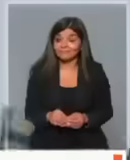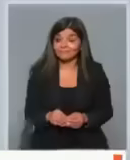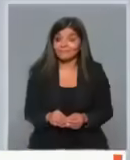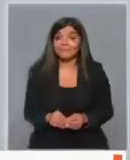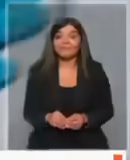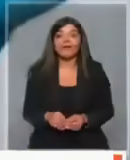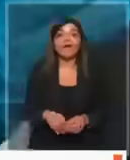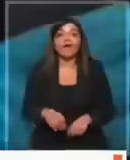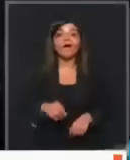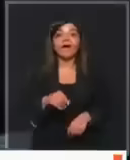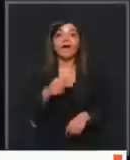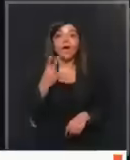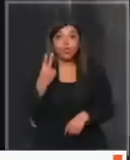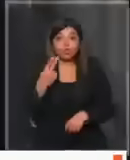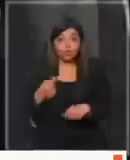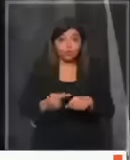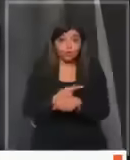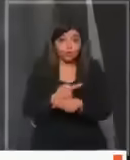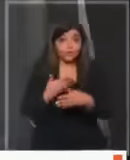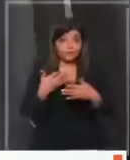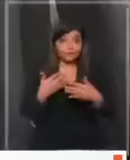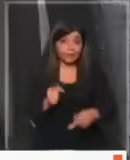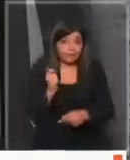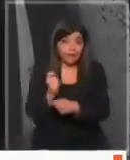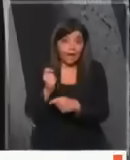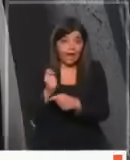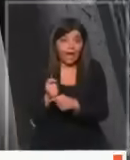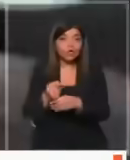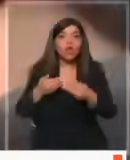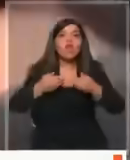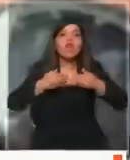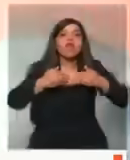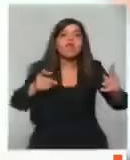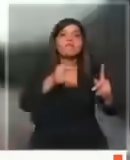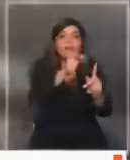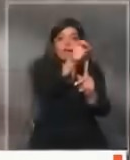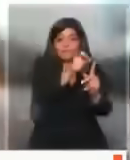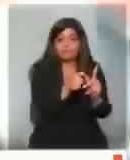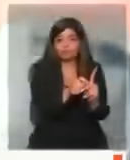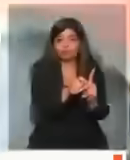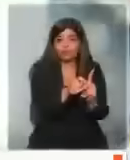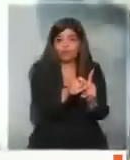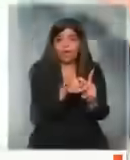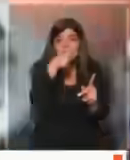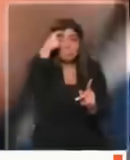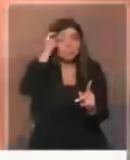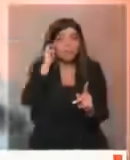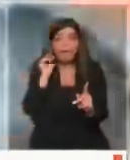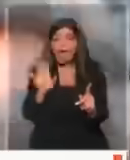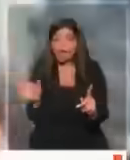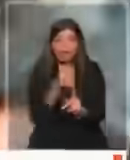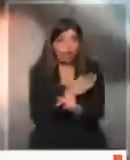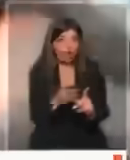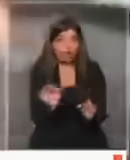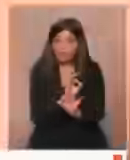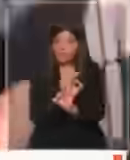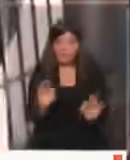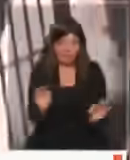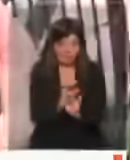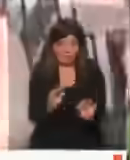A las 2 horas del pago, Rudy Basualto fue liberado, sin daños aparentes y sin indicios de algún tipo de tortura.